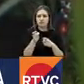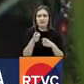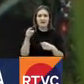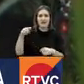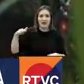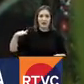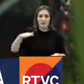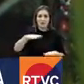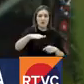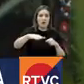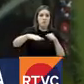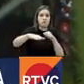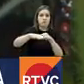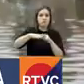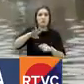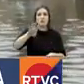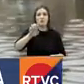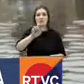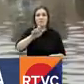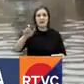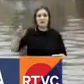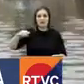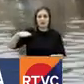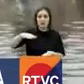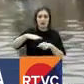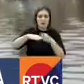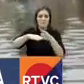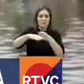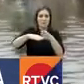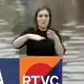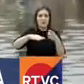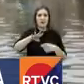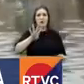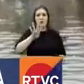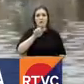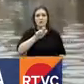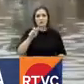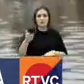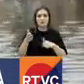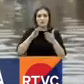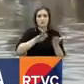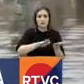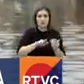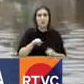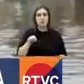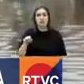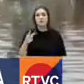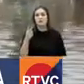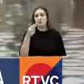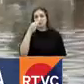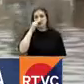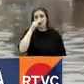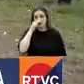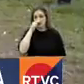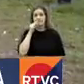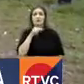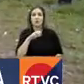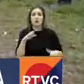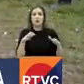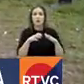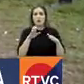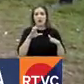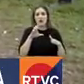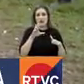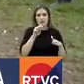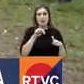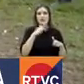se movilizaban 9 ciudadanos. En el ataque fallecieron 4 personas, entre ellas 2 menores de edad. Los subversivos calificaron